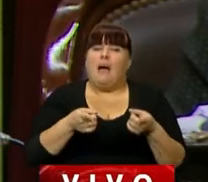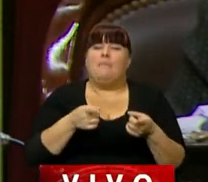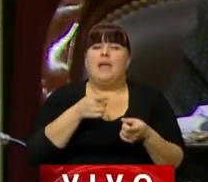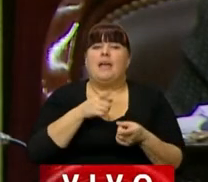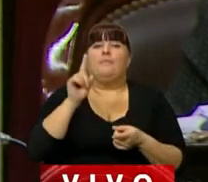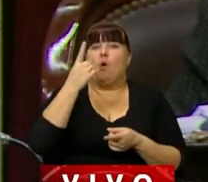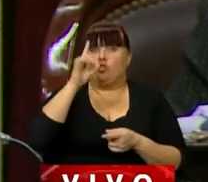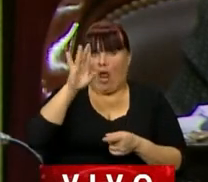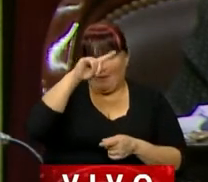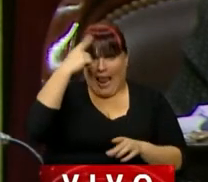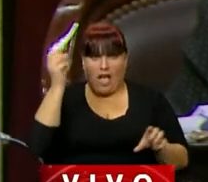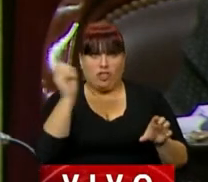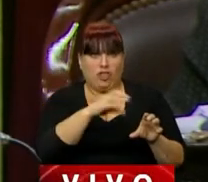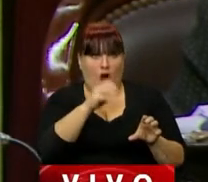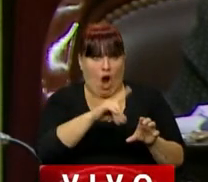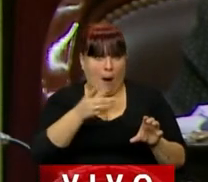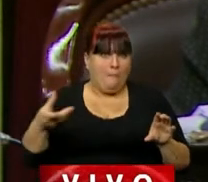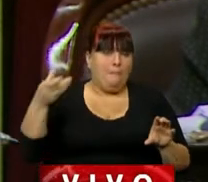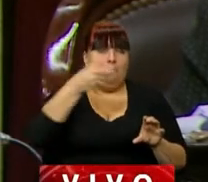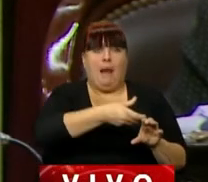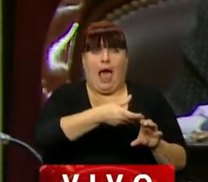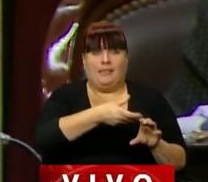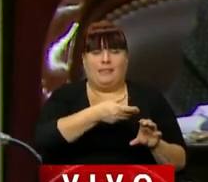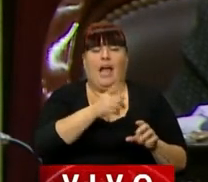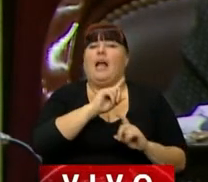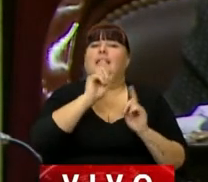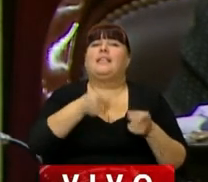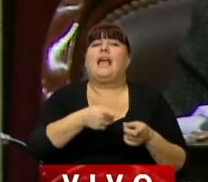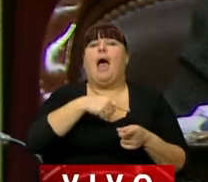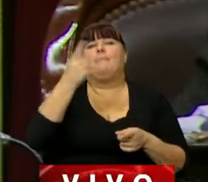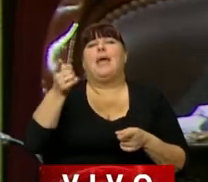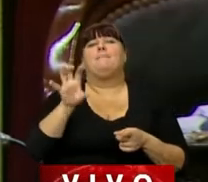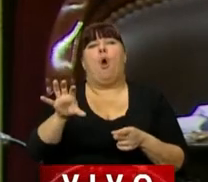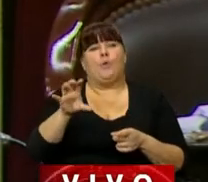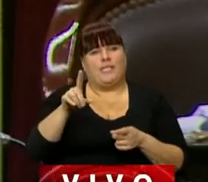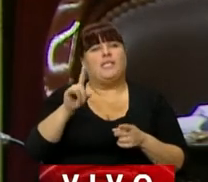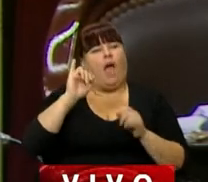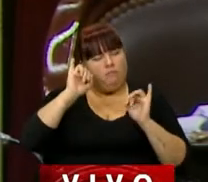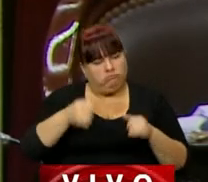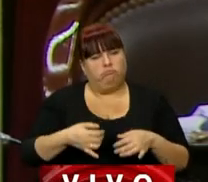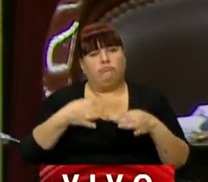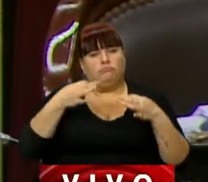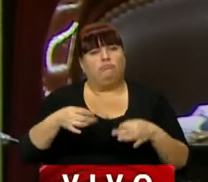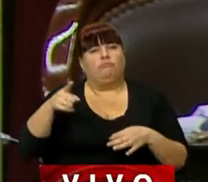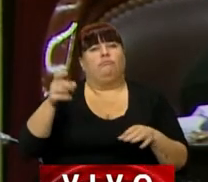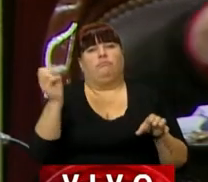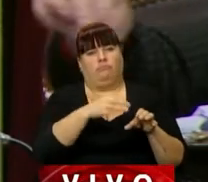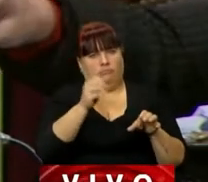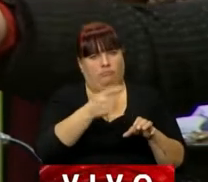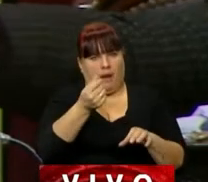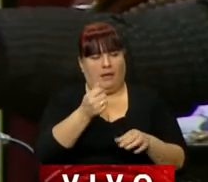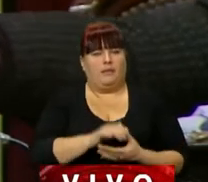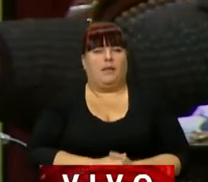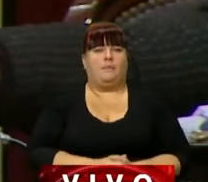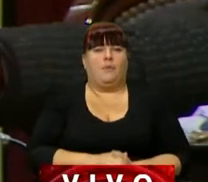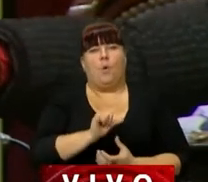no solamente esta vez la Nación va a poner parte de las regalías, sino también la provincia asume el compromiso de